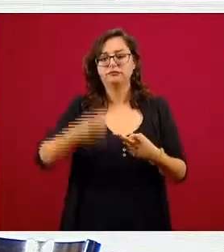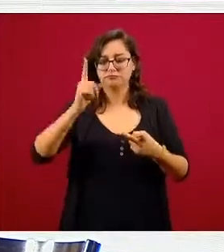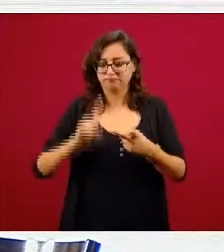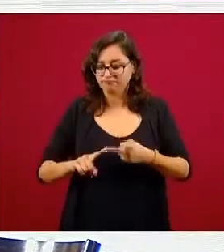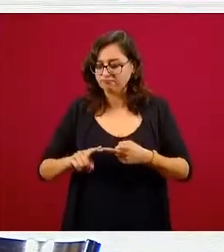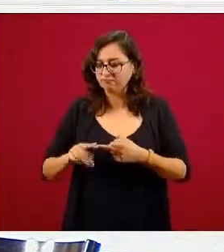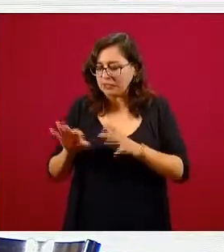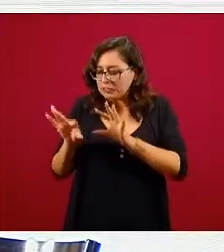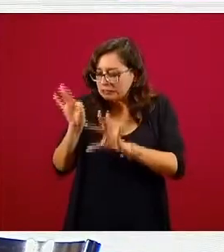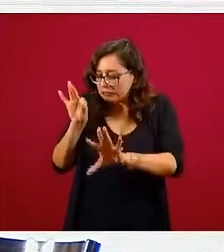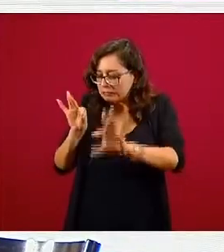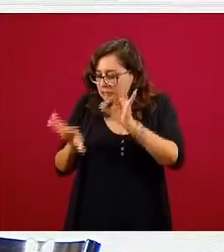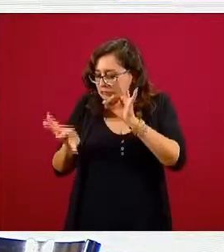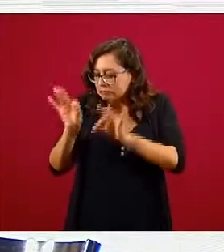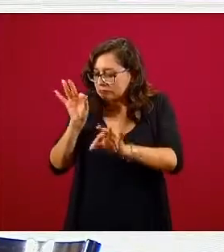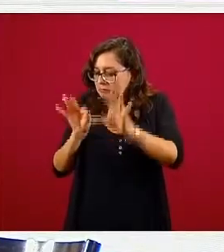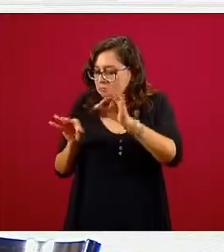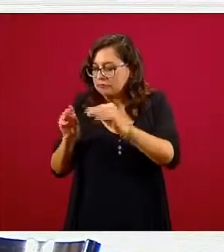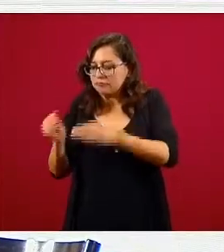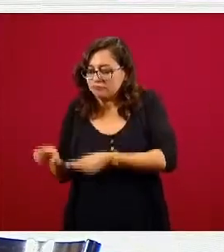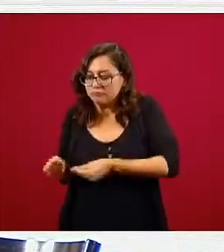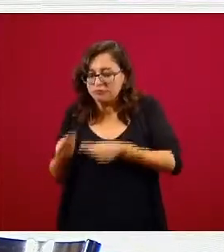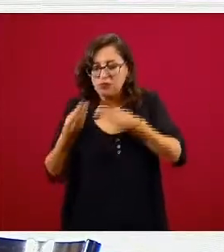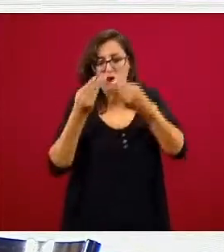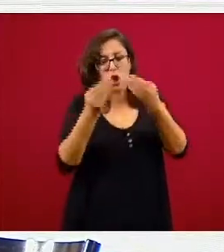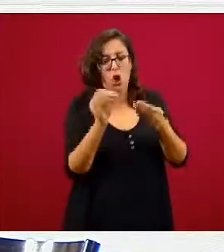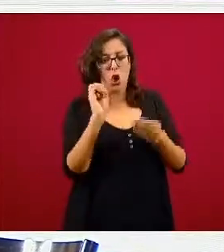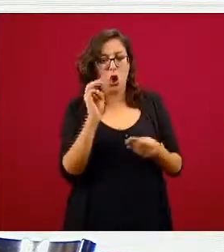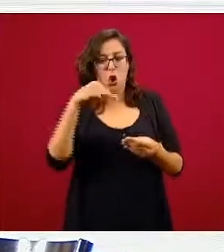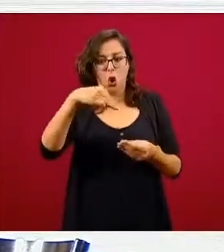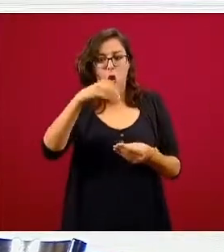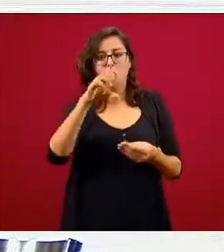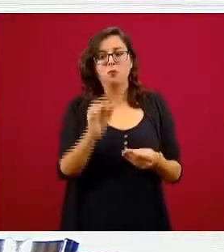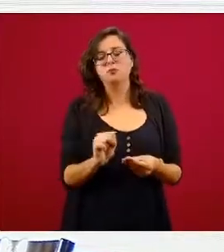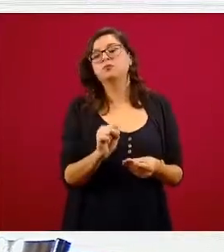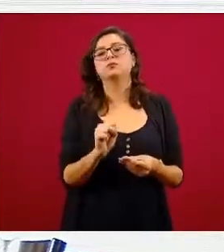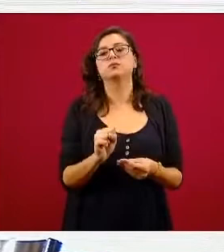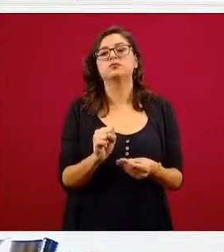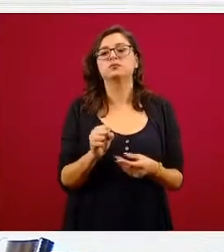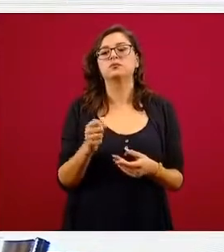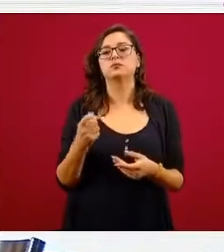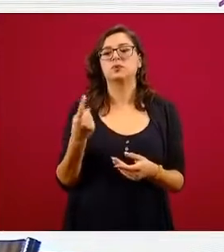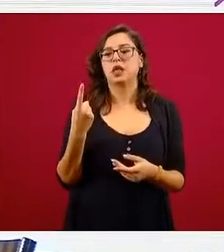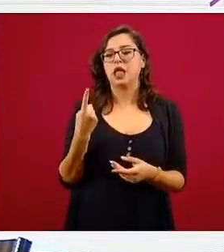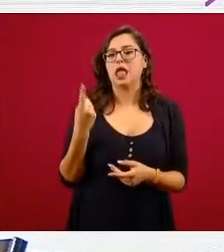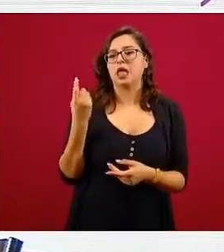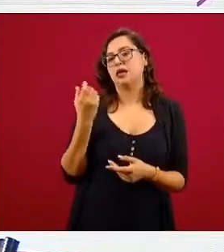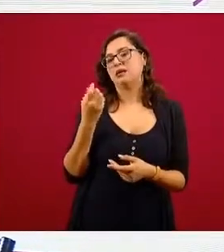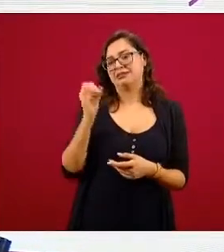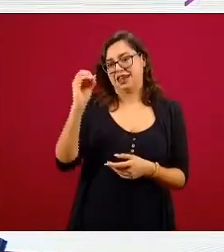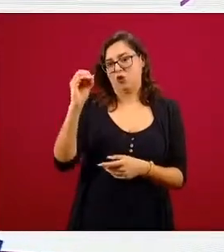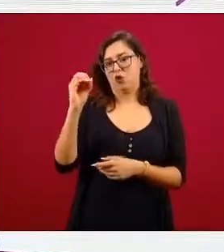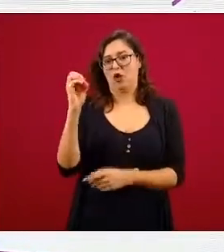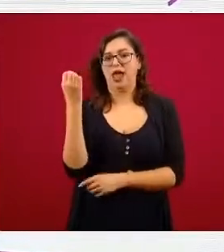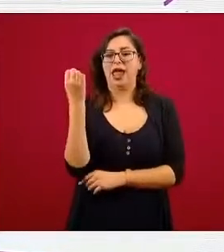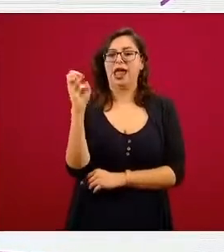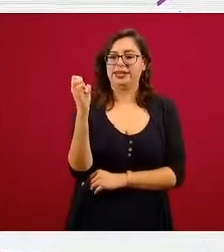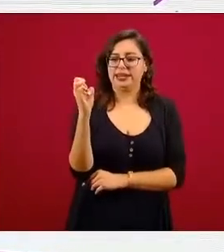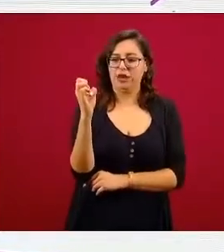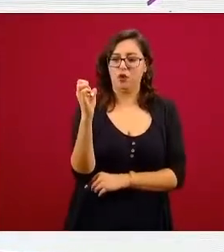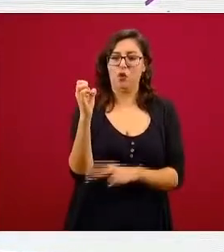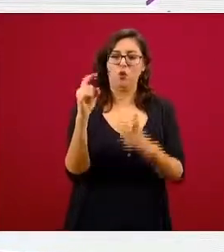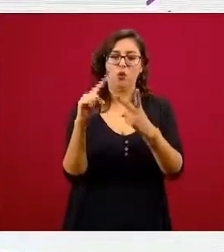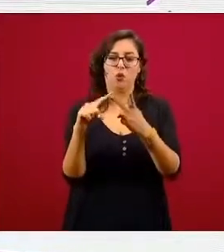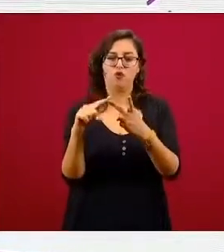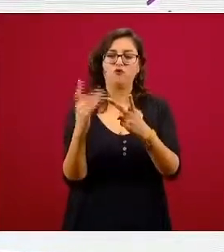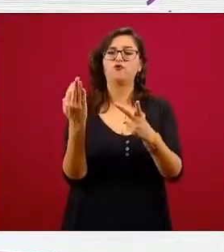para entregarla a la Organización Mundial de la Salud. Pensemos que esto es el mes de enero y esto es el mes de